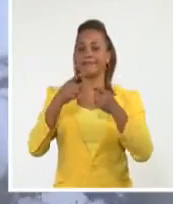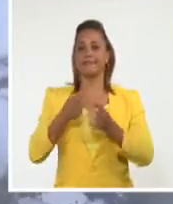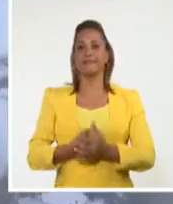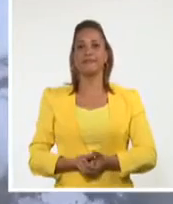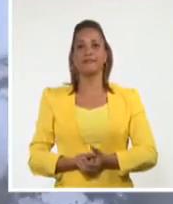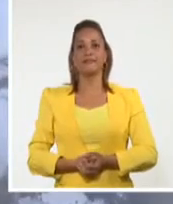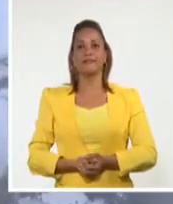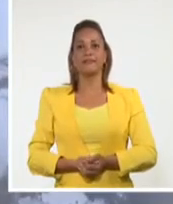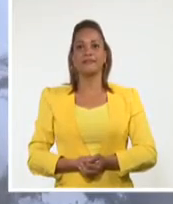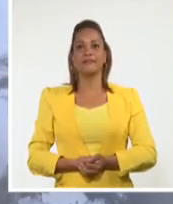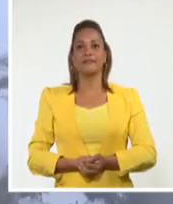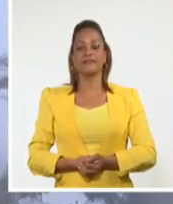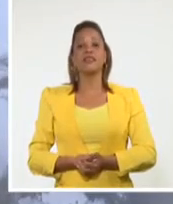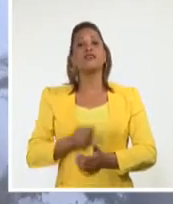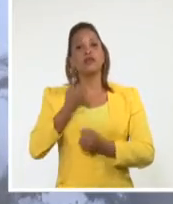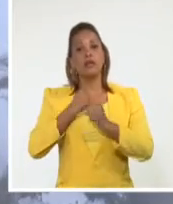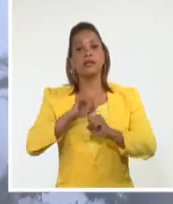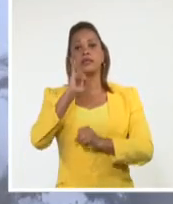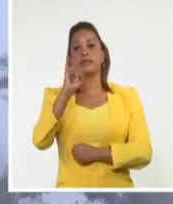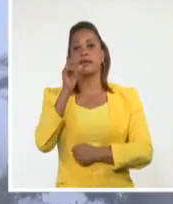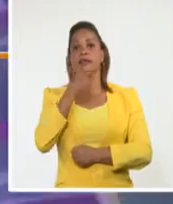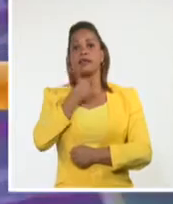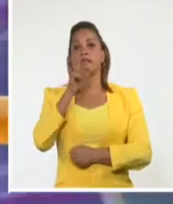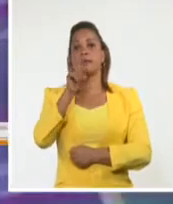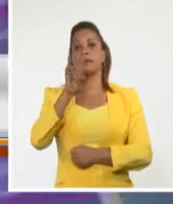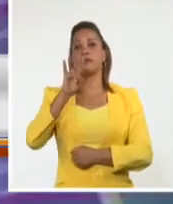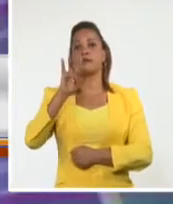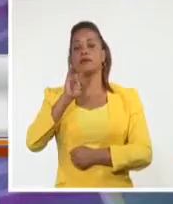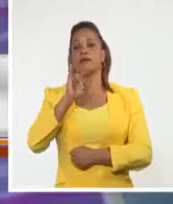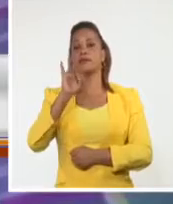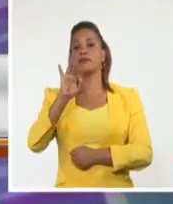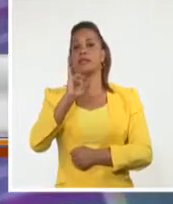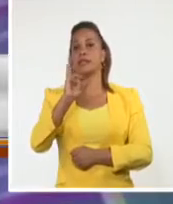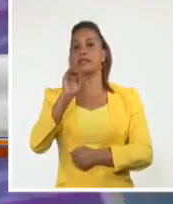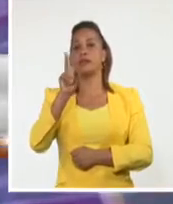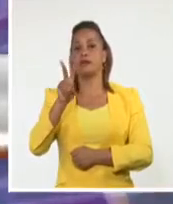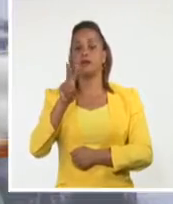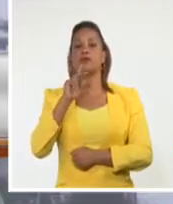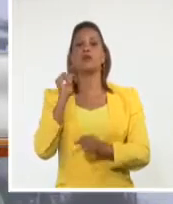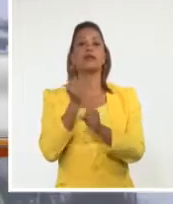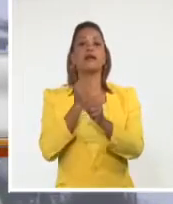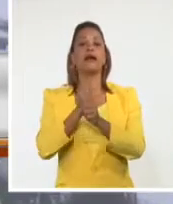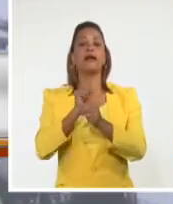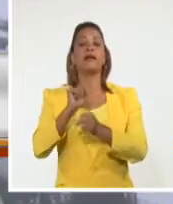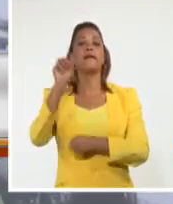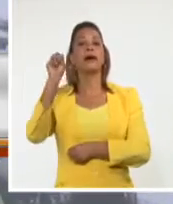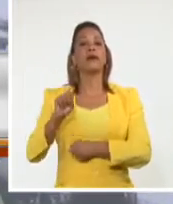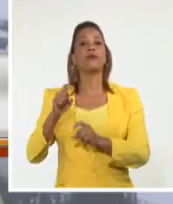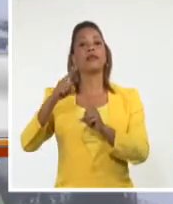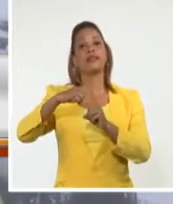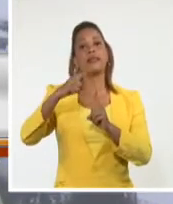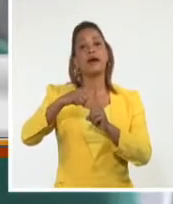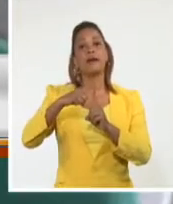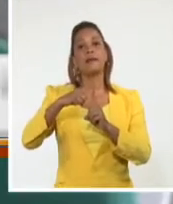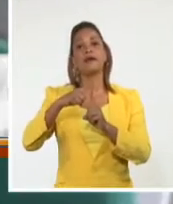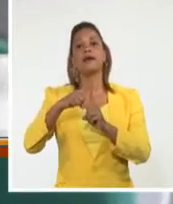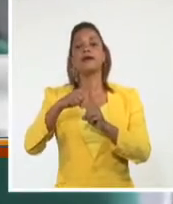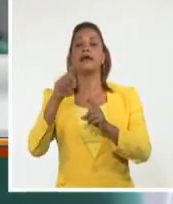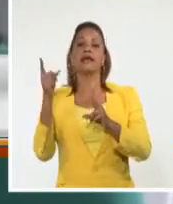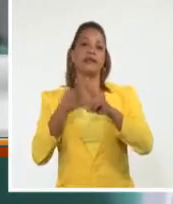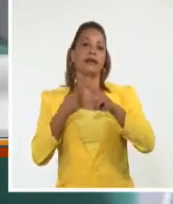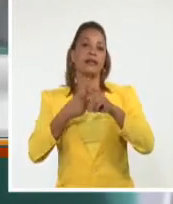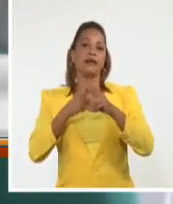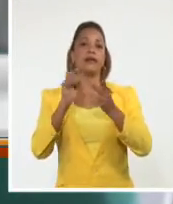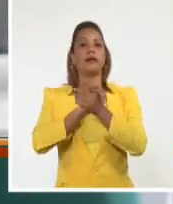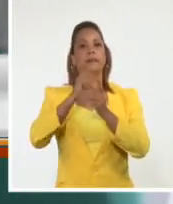Inicié en educación el 6 de enero de 1971. Trabajé en el municipio de Manuel Tami, trabajé en Gatera, trabajé en Matanza. Llegué a